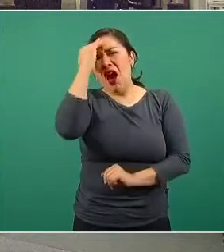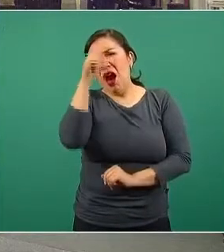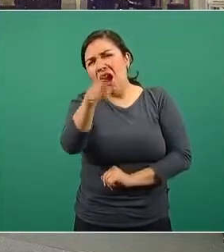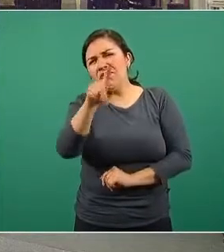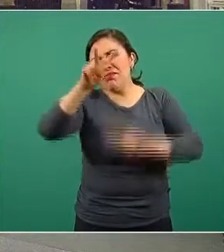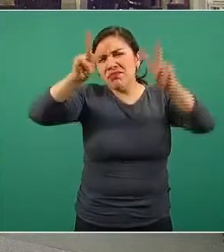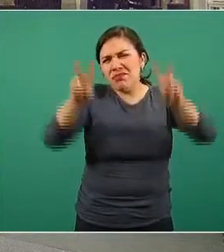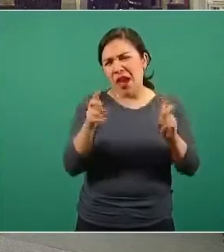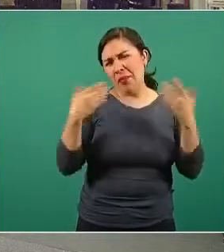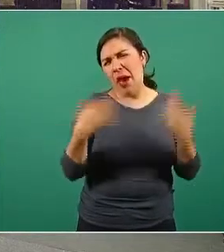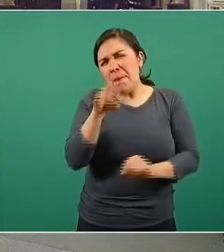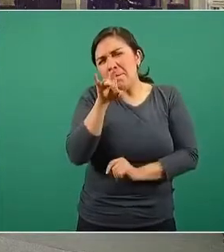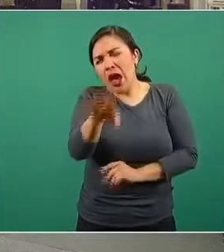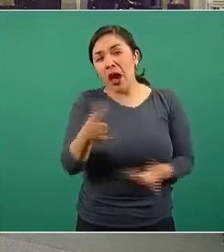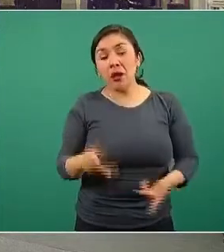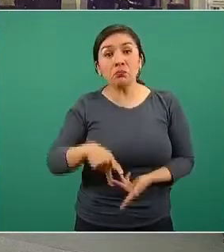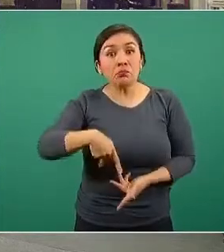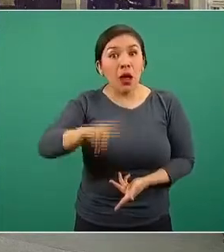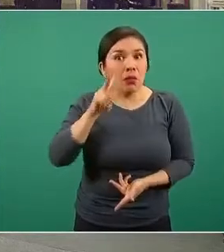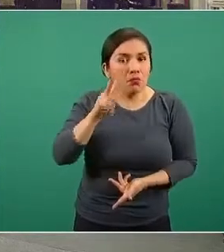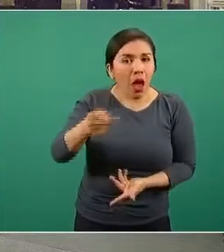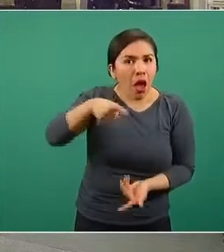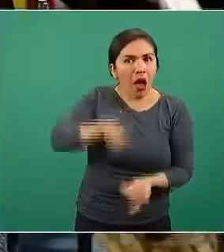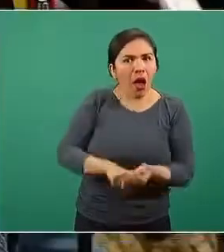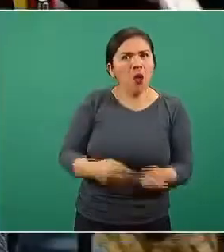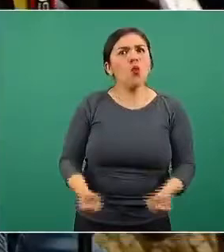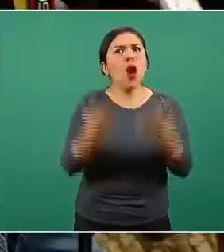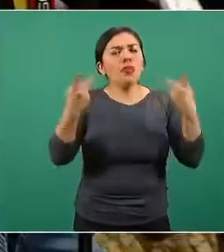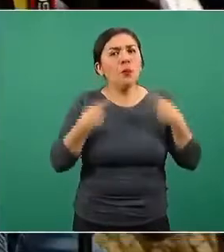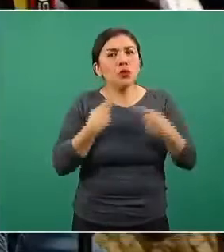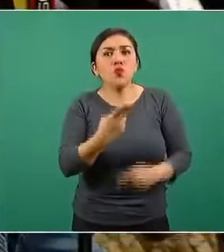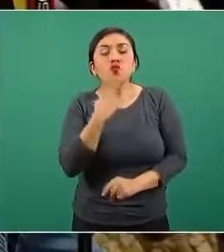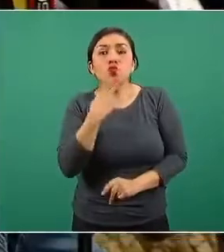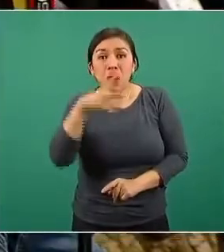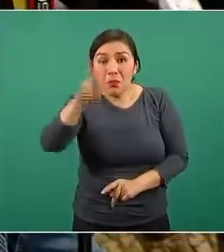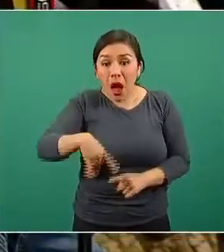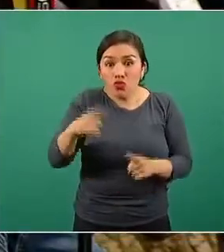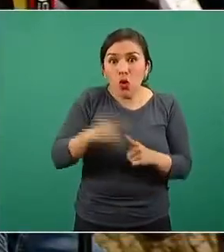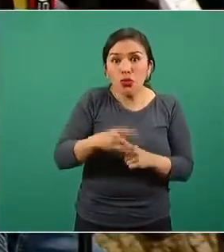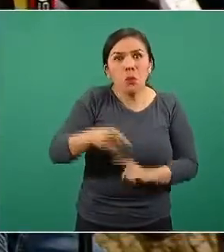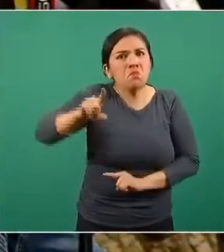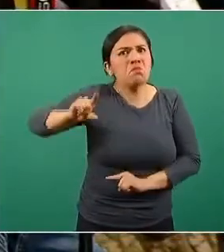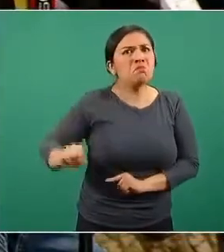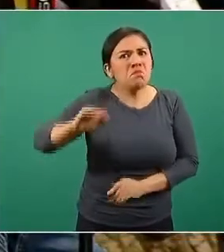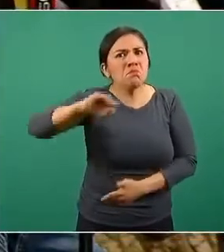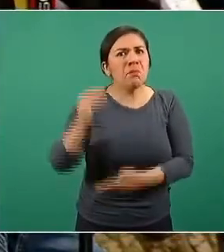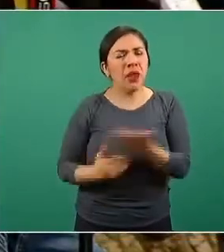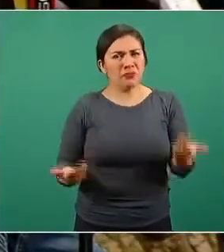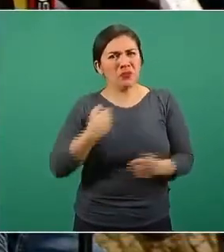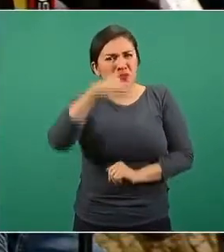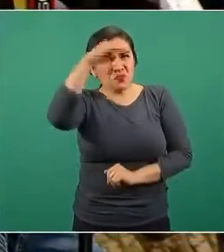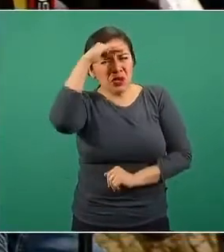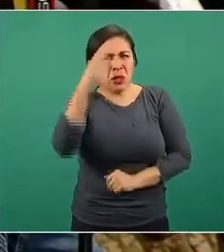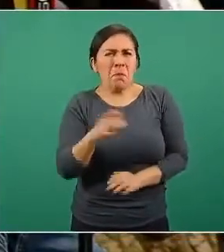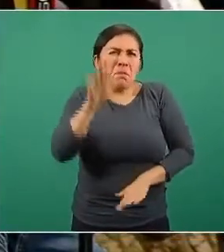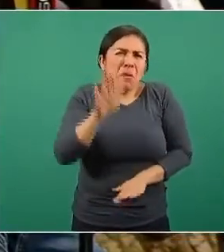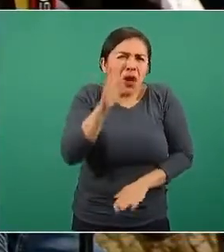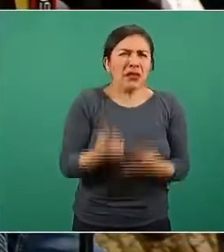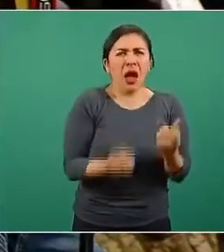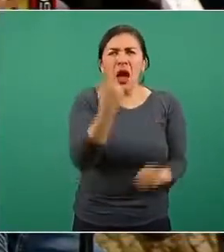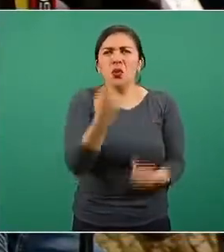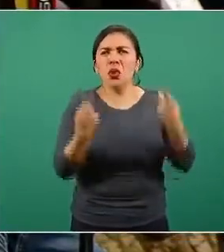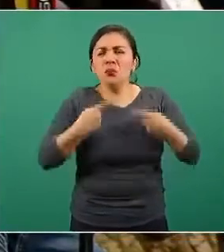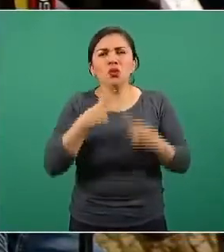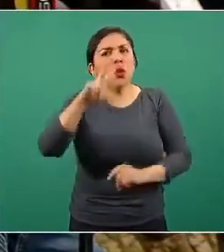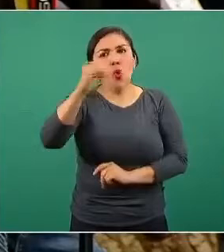embargo, los números que presentan del porcentaje de uso son muy bajos. Entonces, uno dice, bueno, seguramente hay gente que